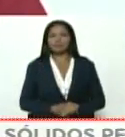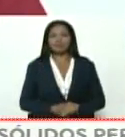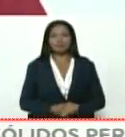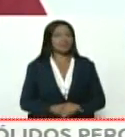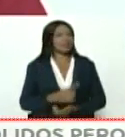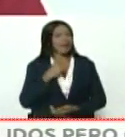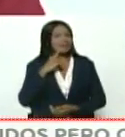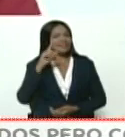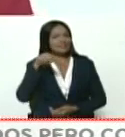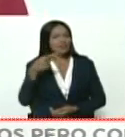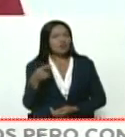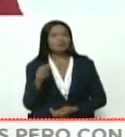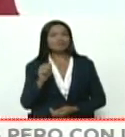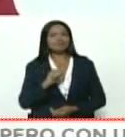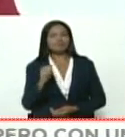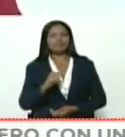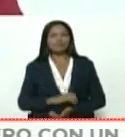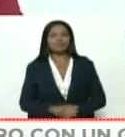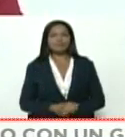Este, ¿verdad?